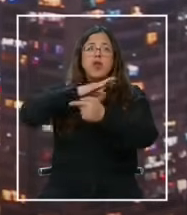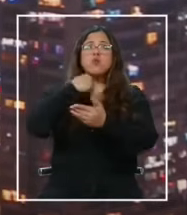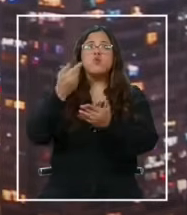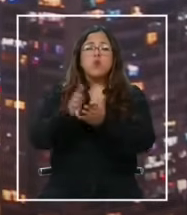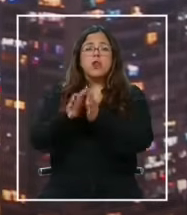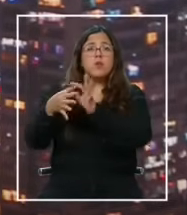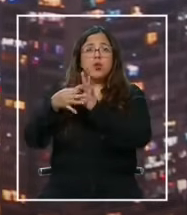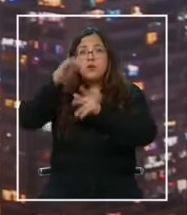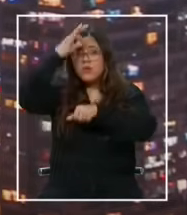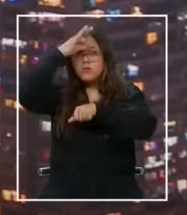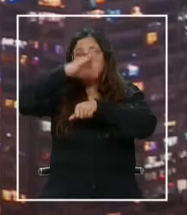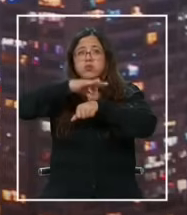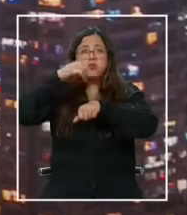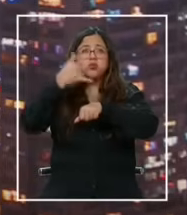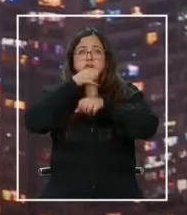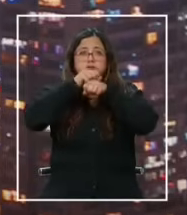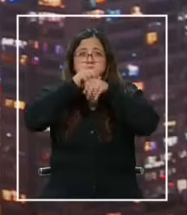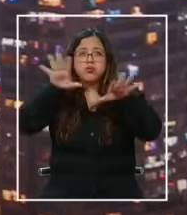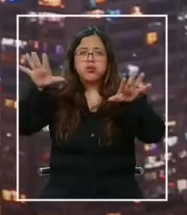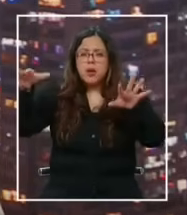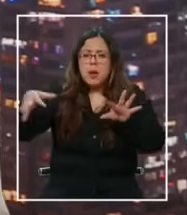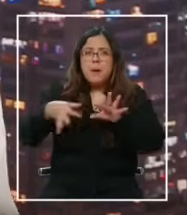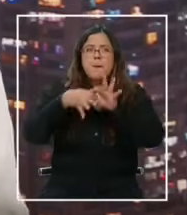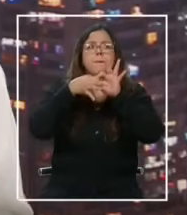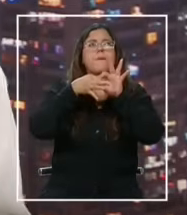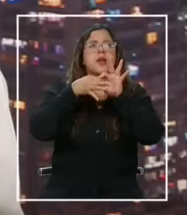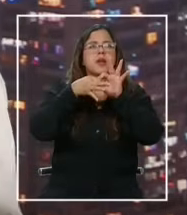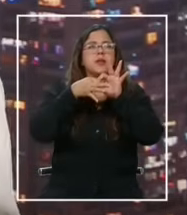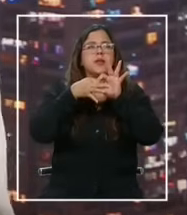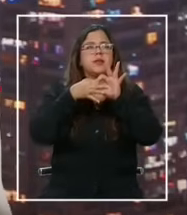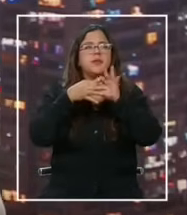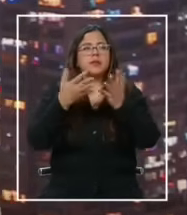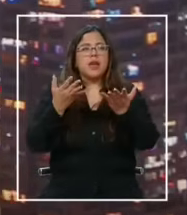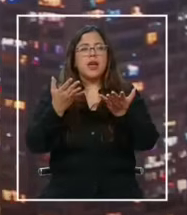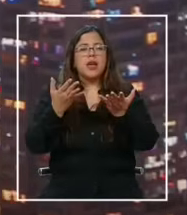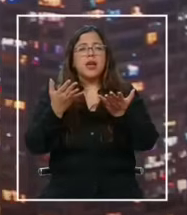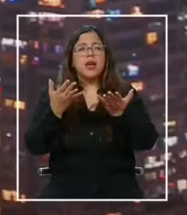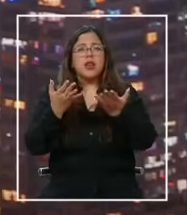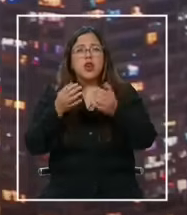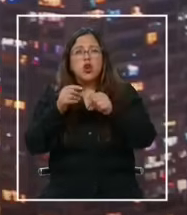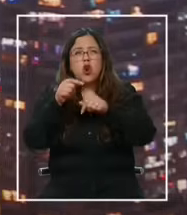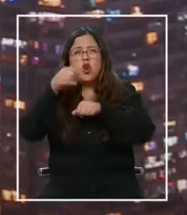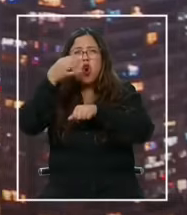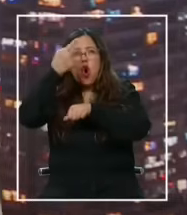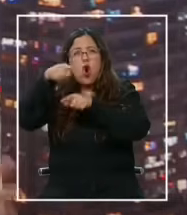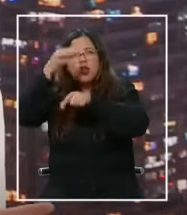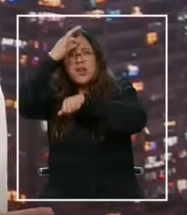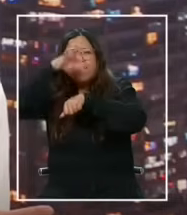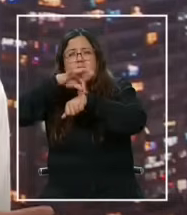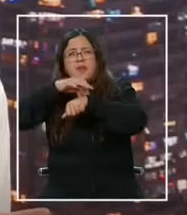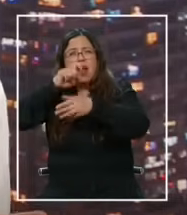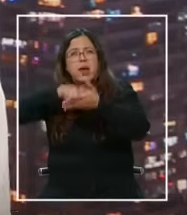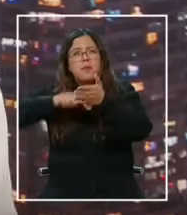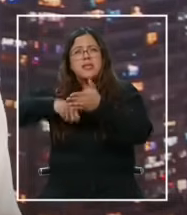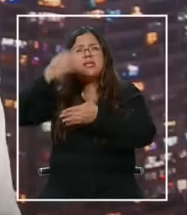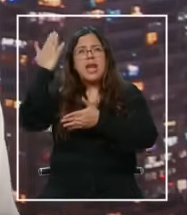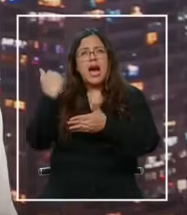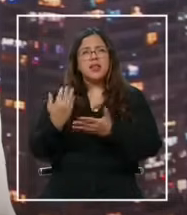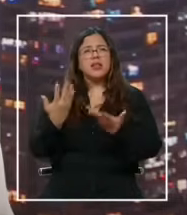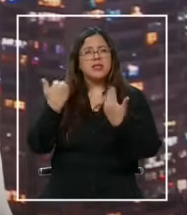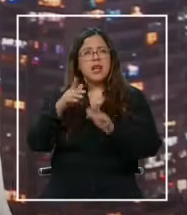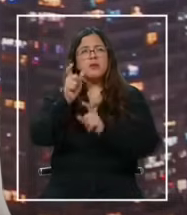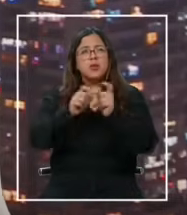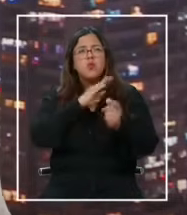a la coinfección con estreptococus piógenas claro es una temida bacteria que ya en meses anteriores cobró